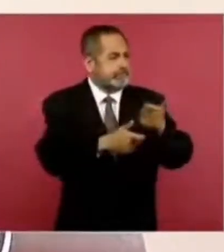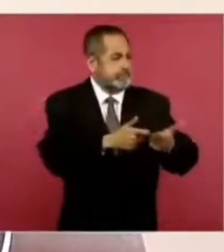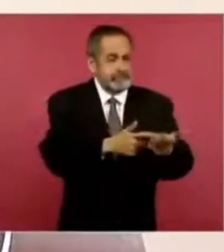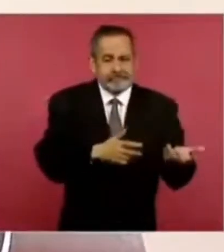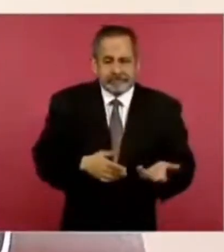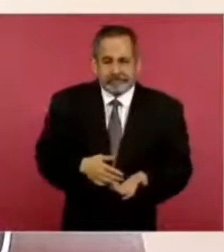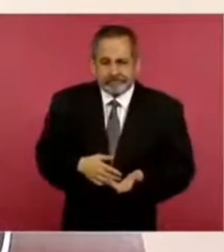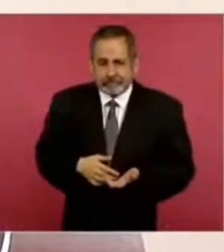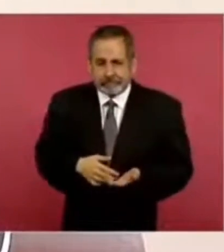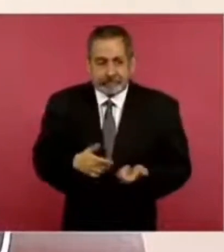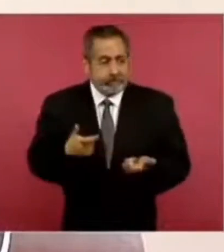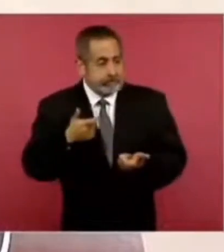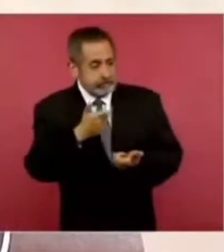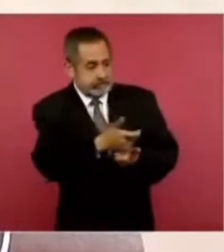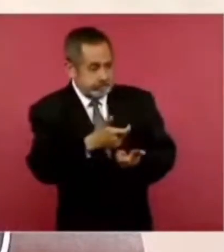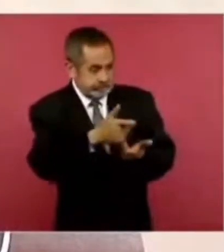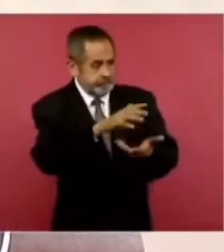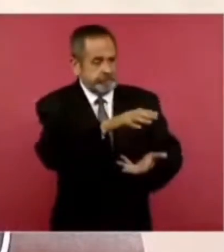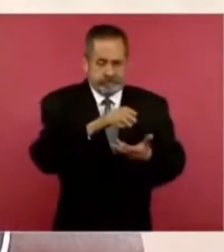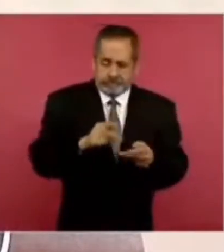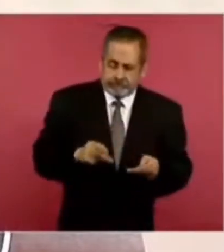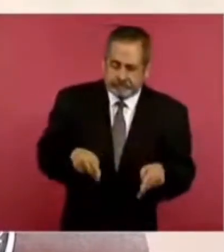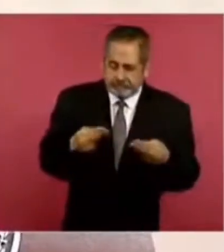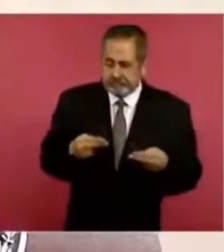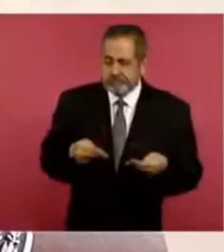O la costumbre